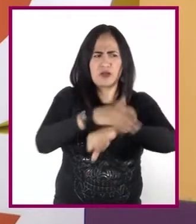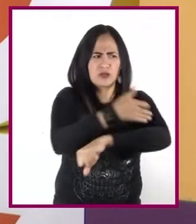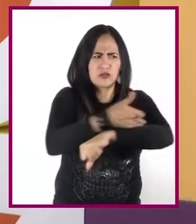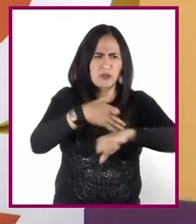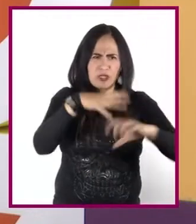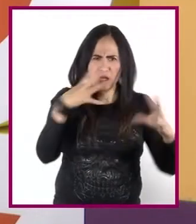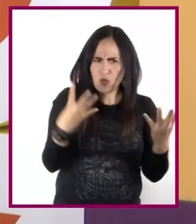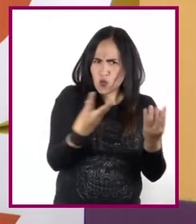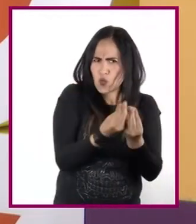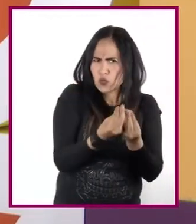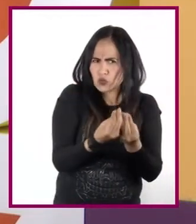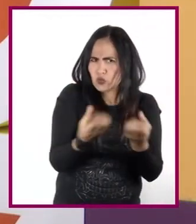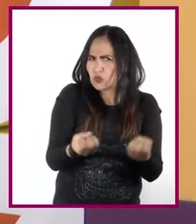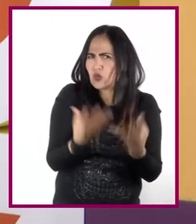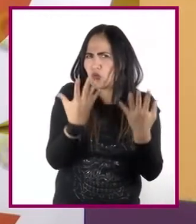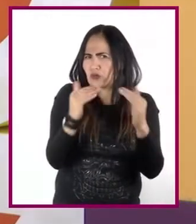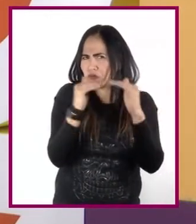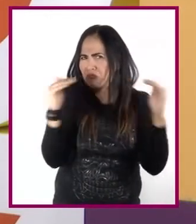de Julio?